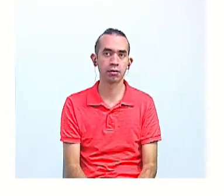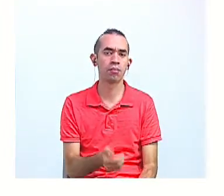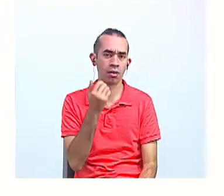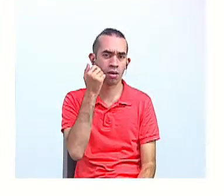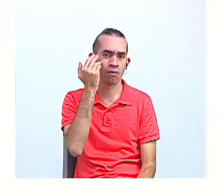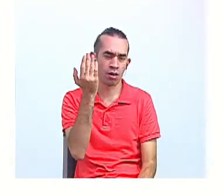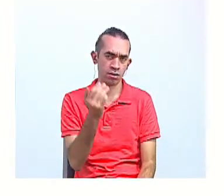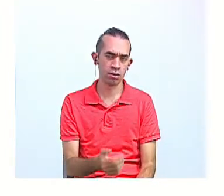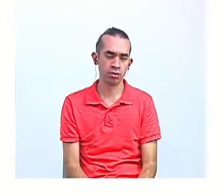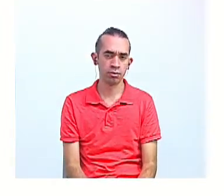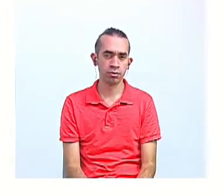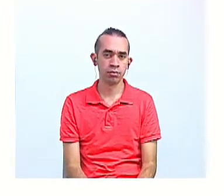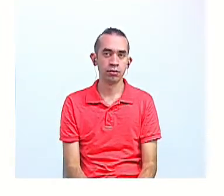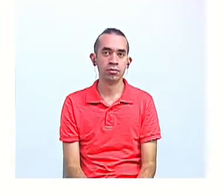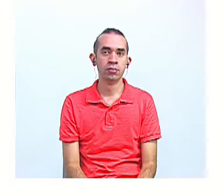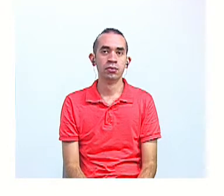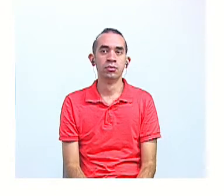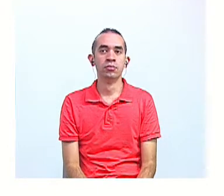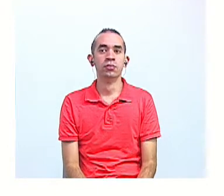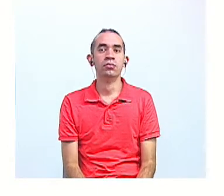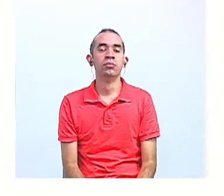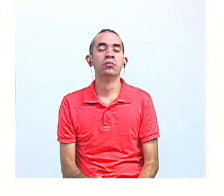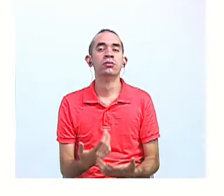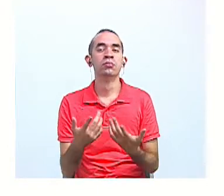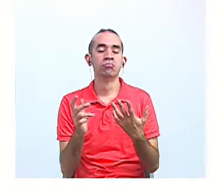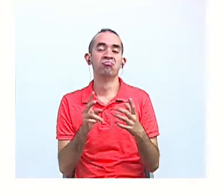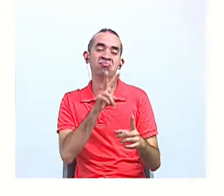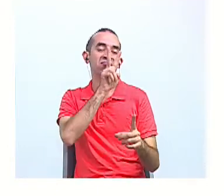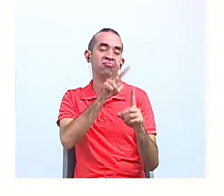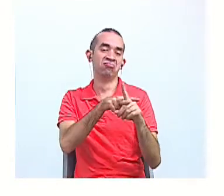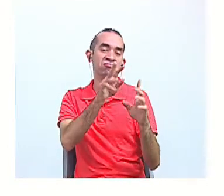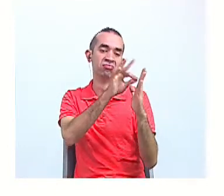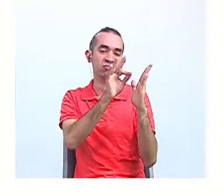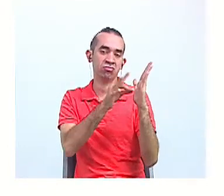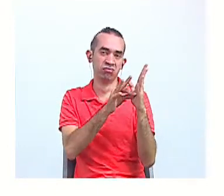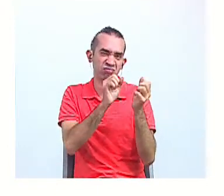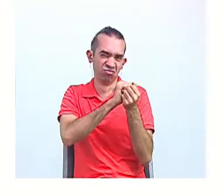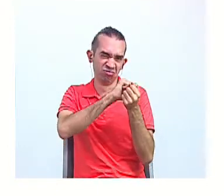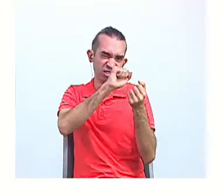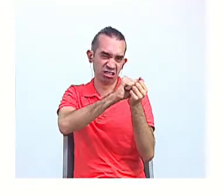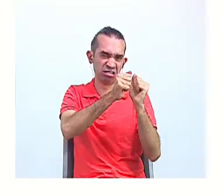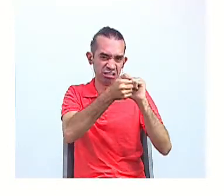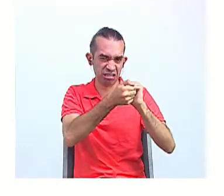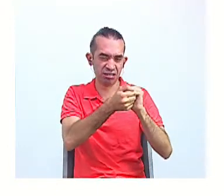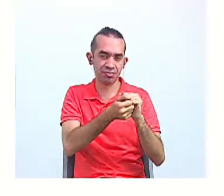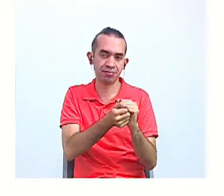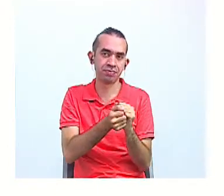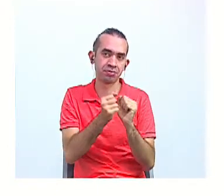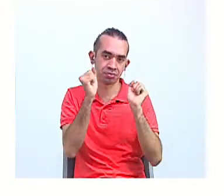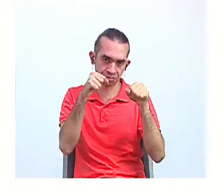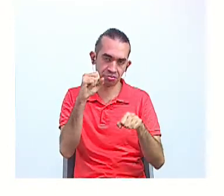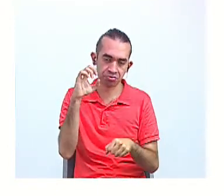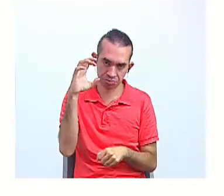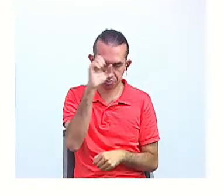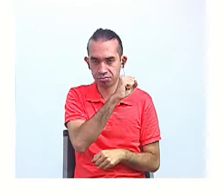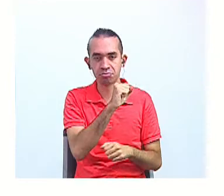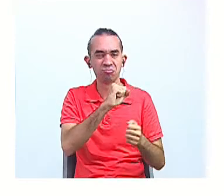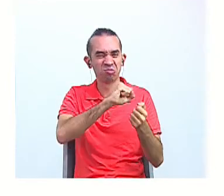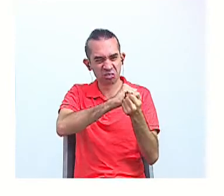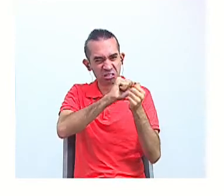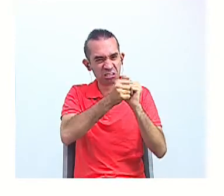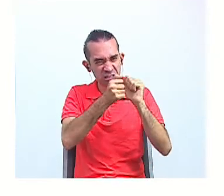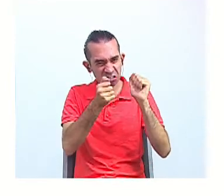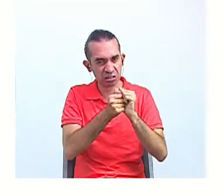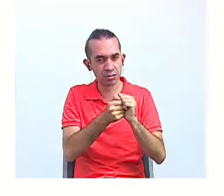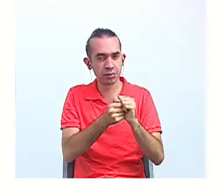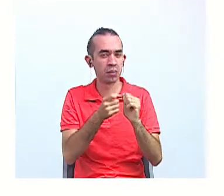fácil. Solamente nos queda ir a aplicar la fórmula de la densidad y poder comprobar la densidad del latón, de